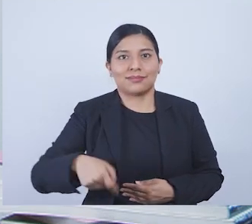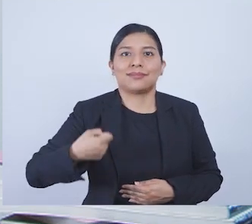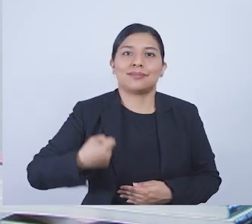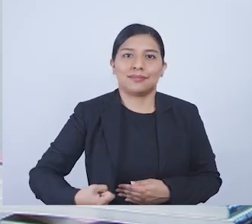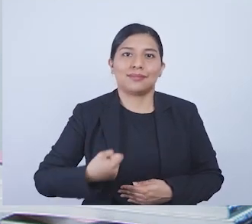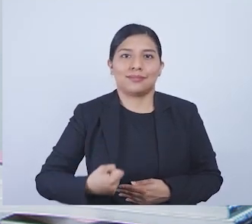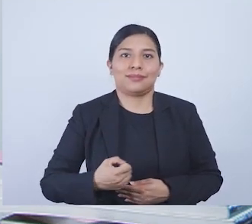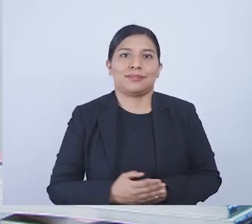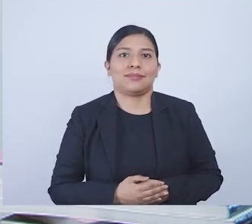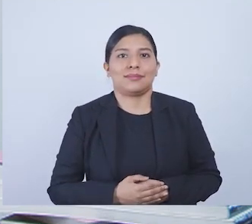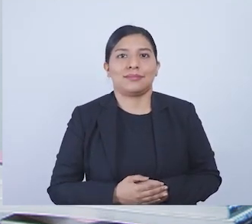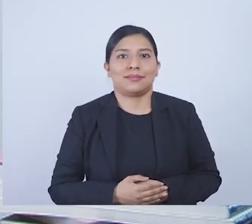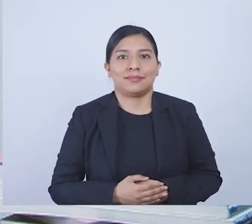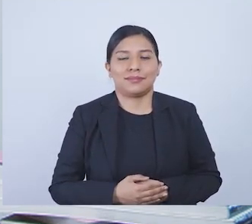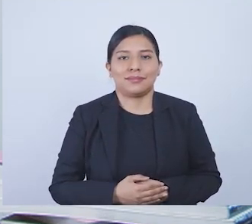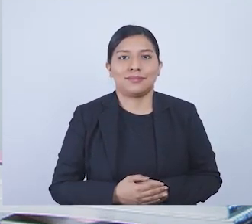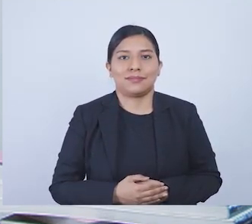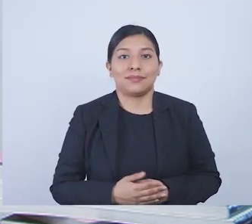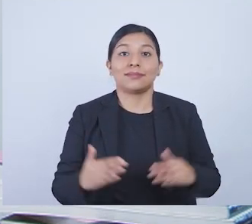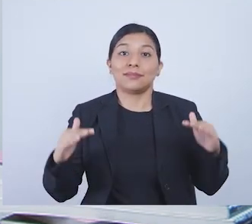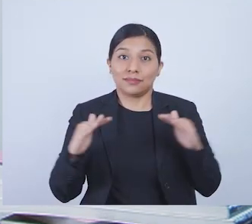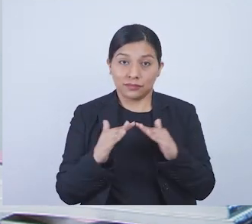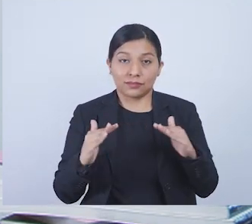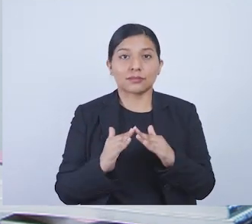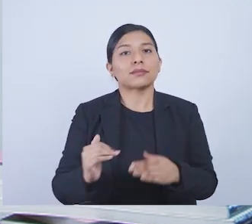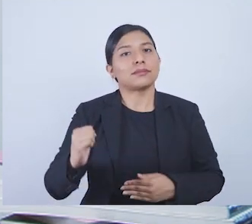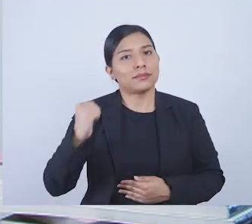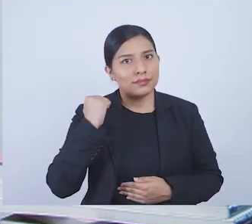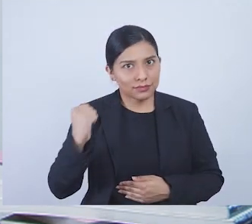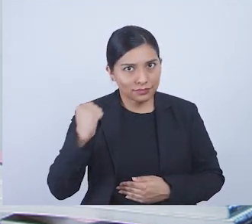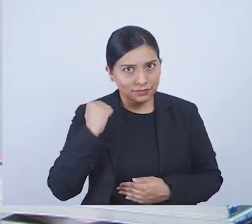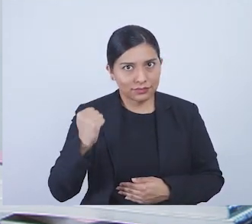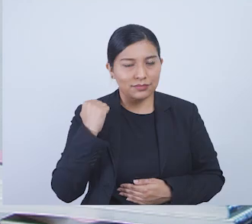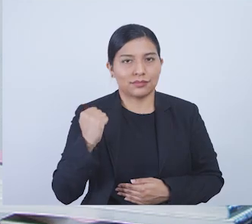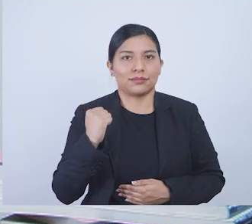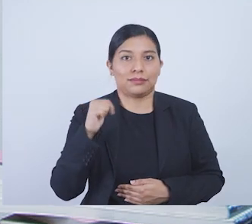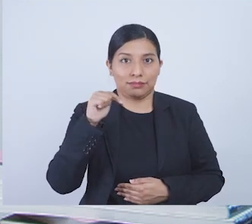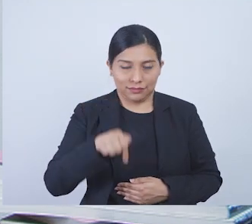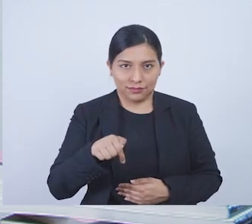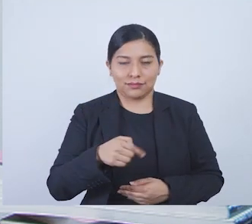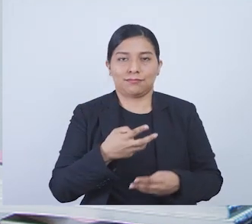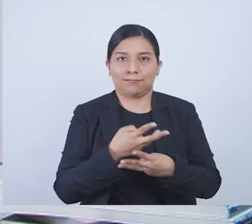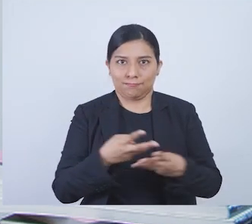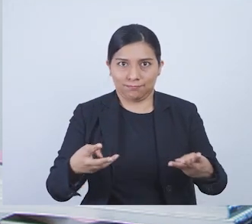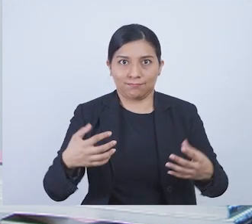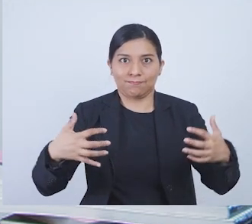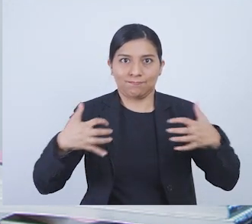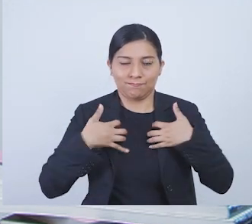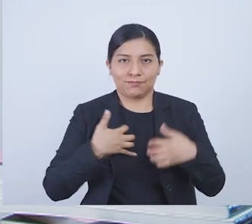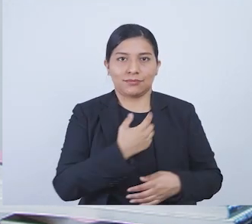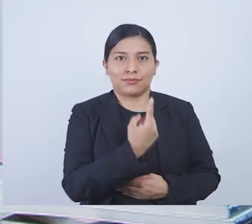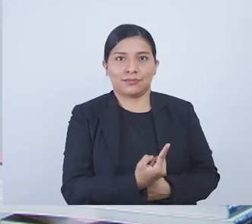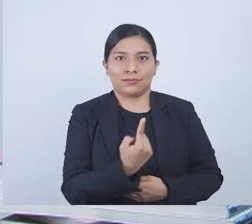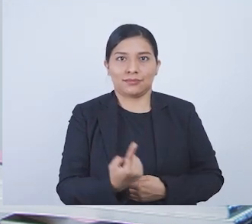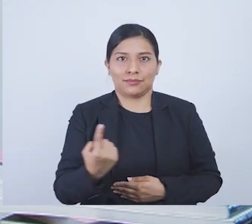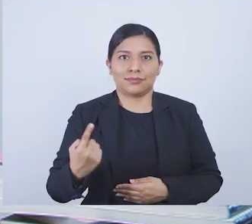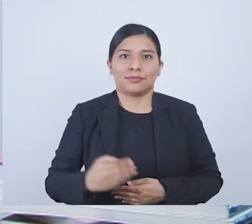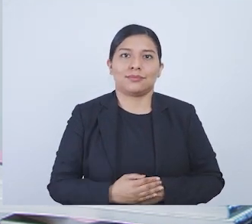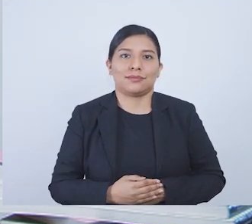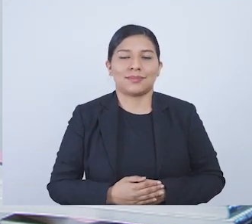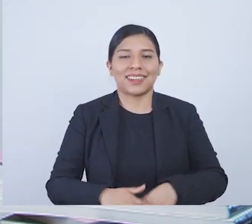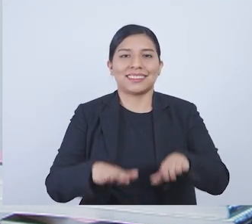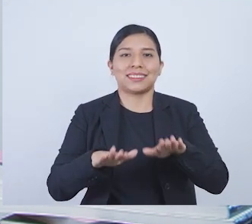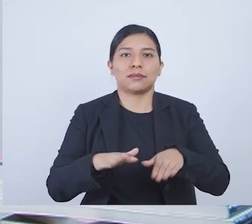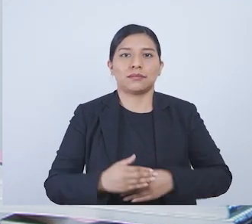estudiantes y sobre todo la importancia que tiene esta asignatura para la vida del ser humano.